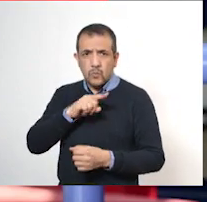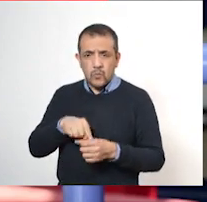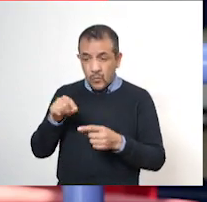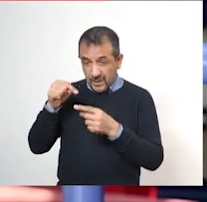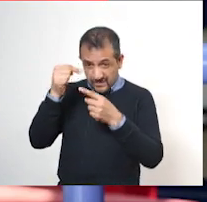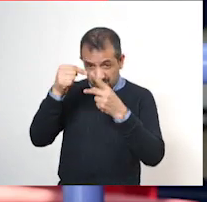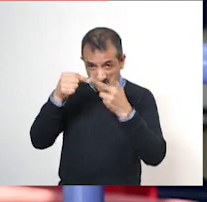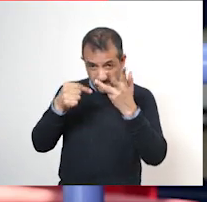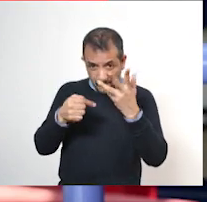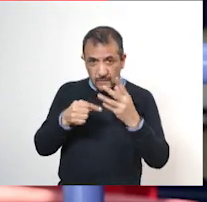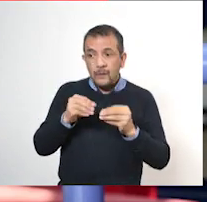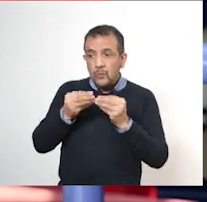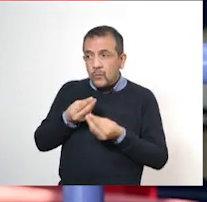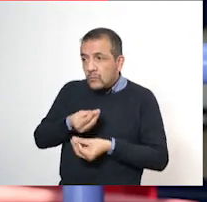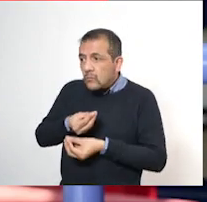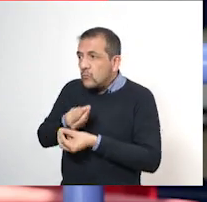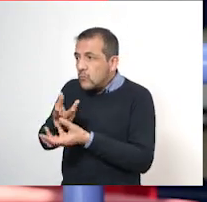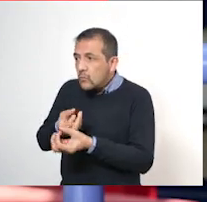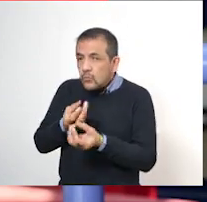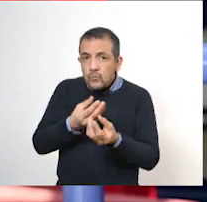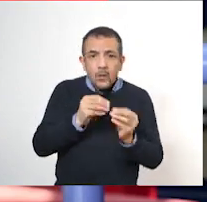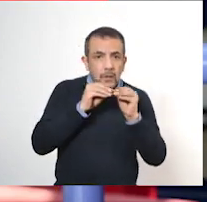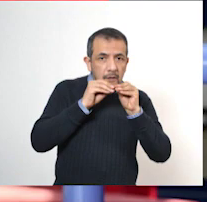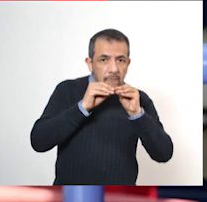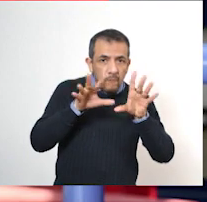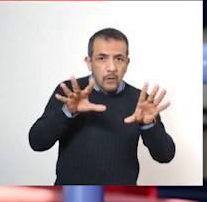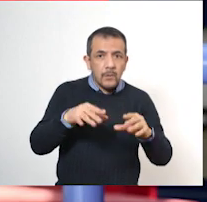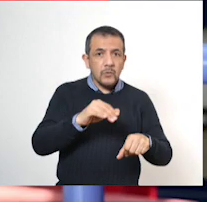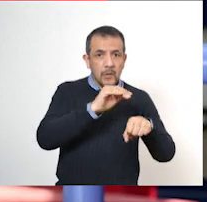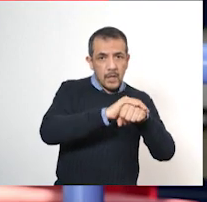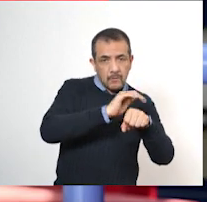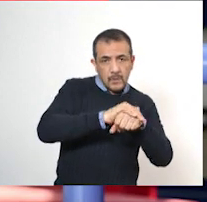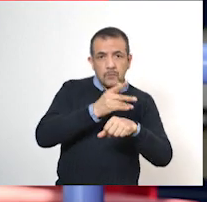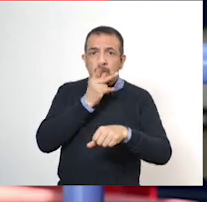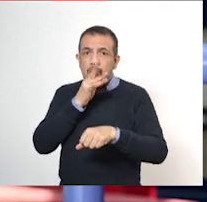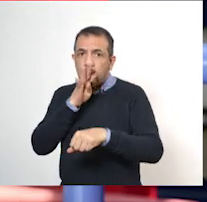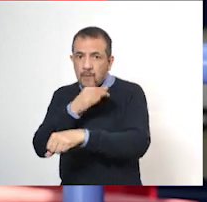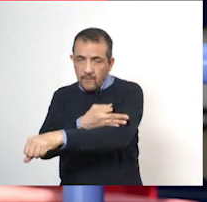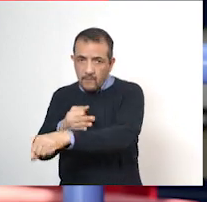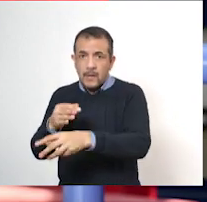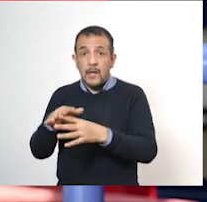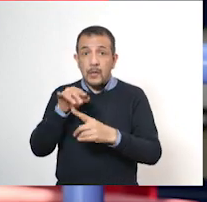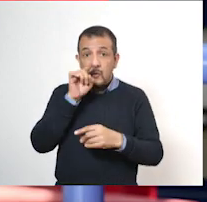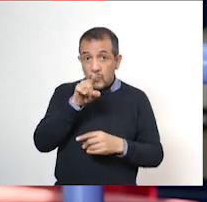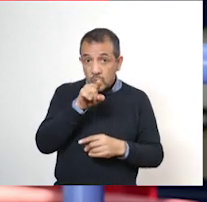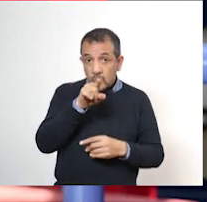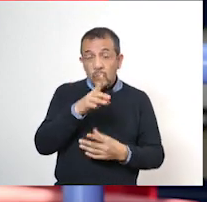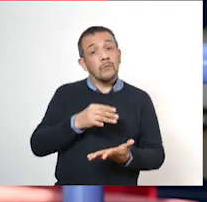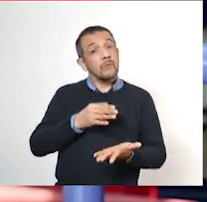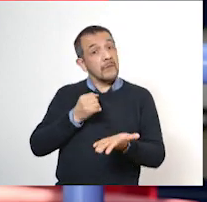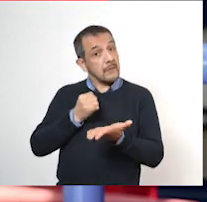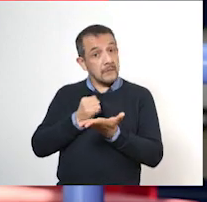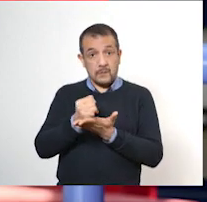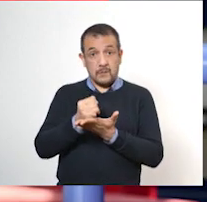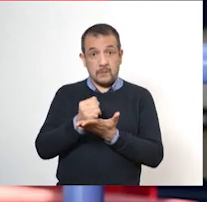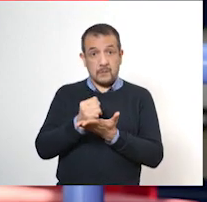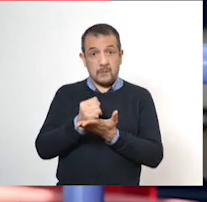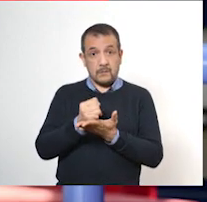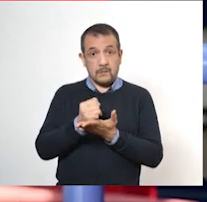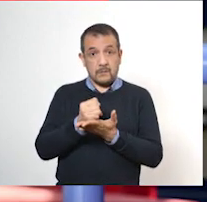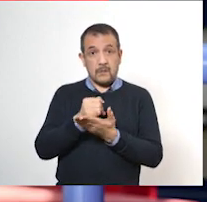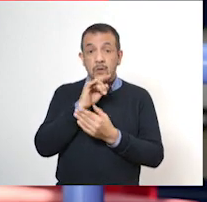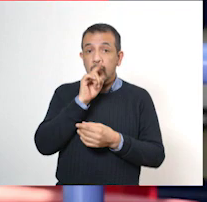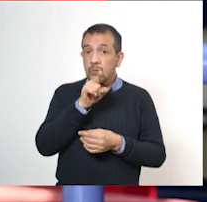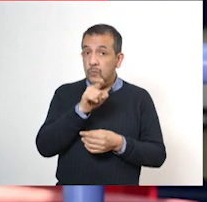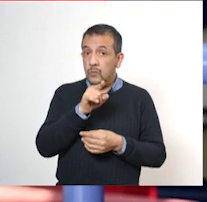esta información con tus papás, con tus amigos y recuerda, tú tienes en mucho la elección que